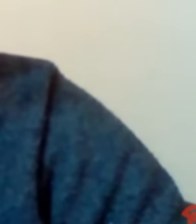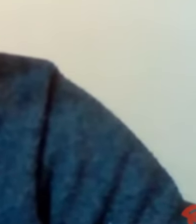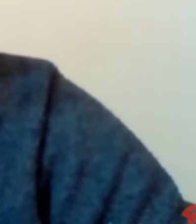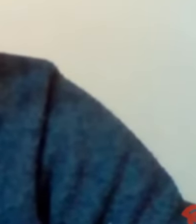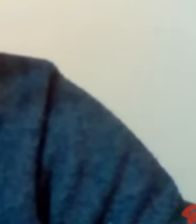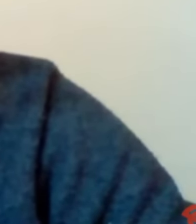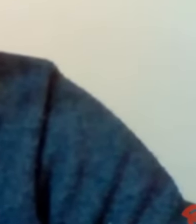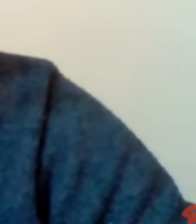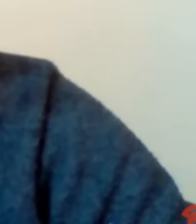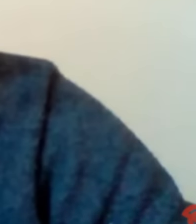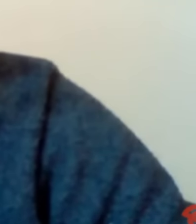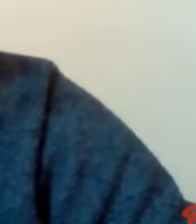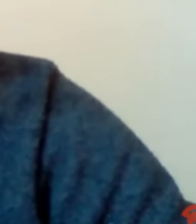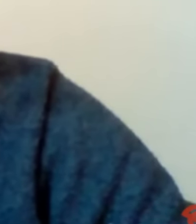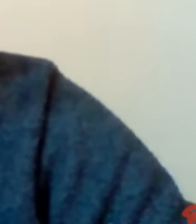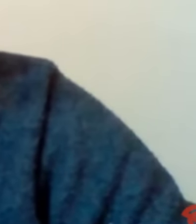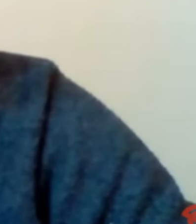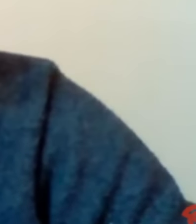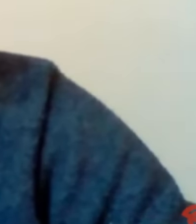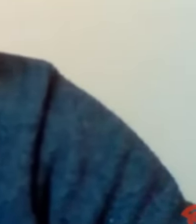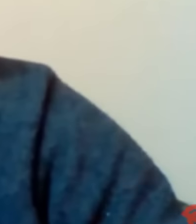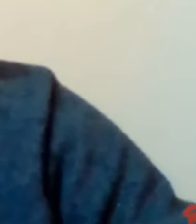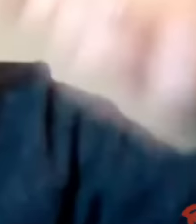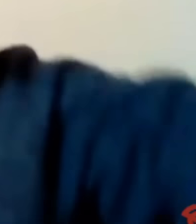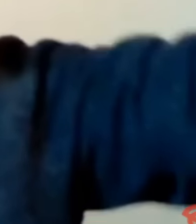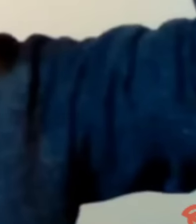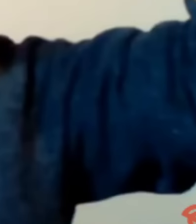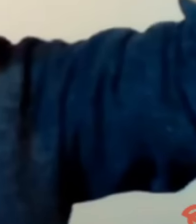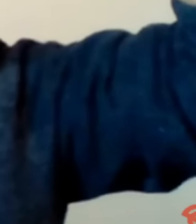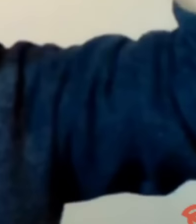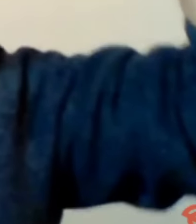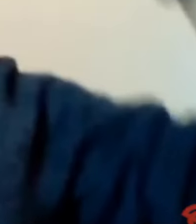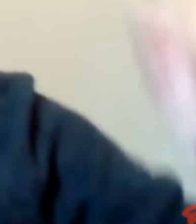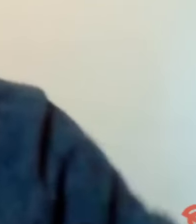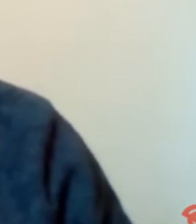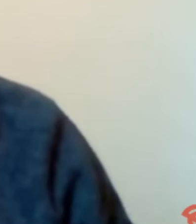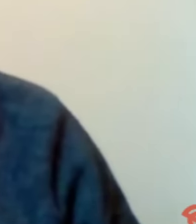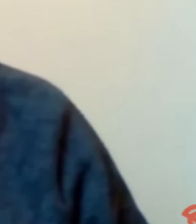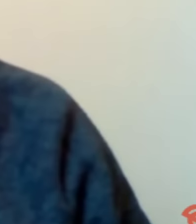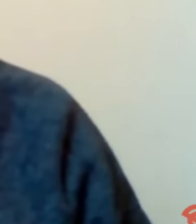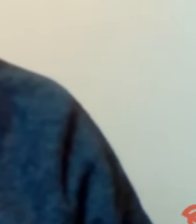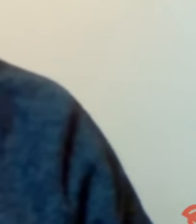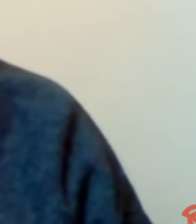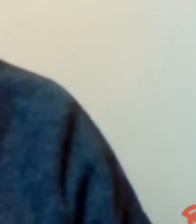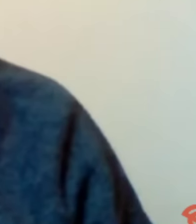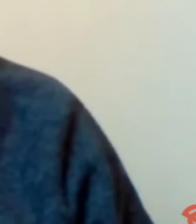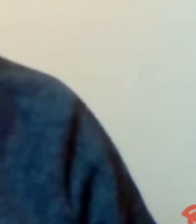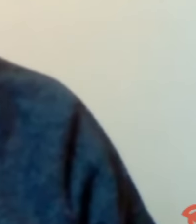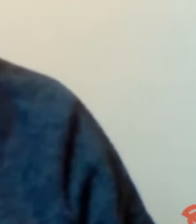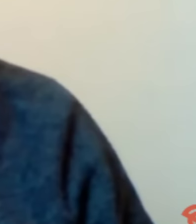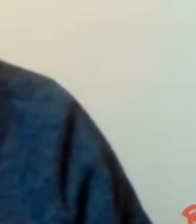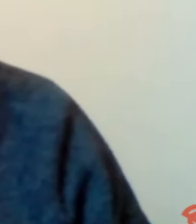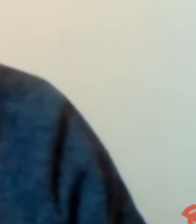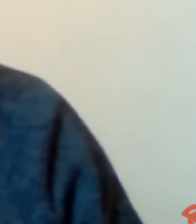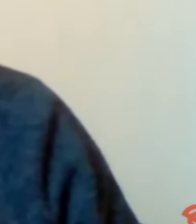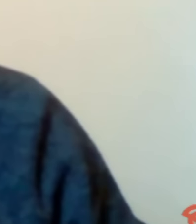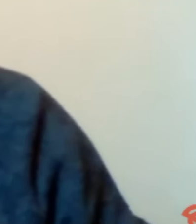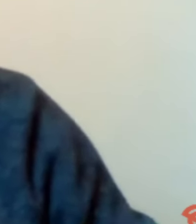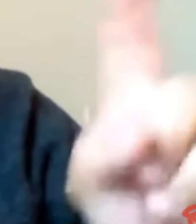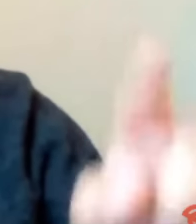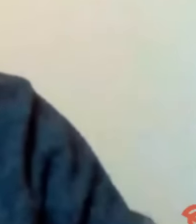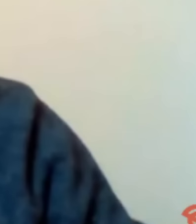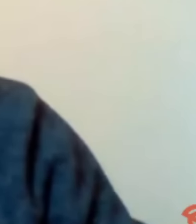dice Marcos Flores, Toño, ¿qué dijo el pobre de Pliego? Tendrá por ahí el tuit, don David, nos lo compartieron nuestros amigos Sin